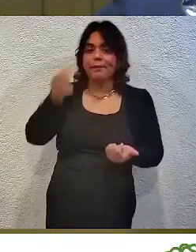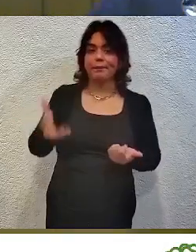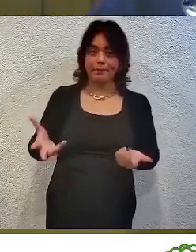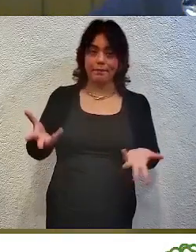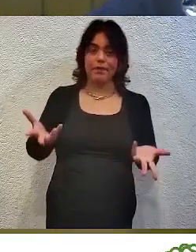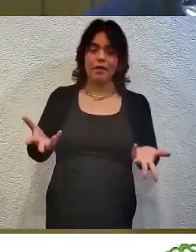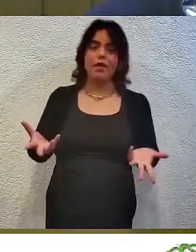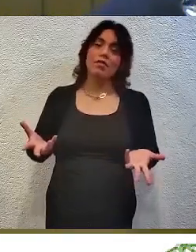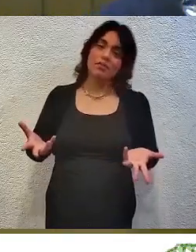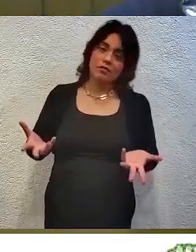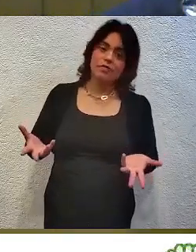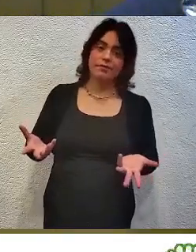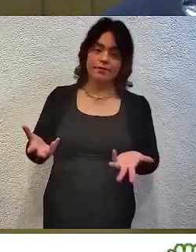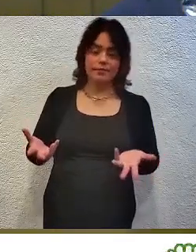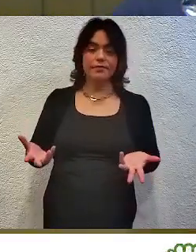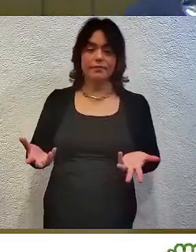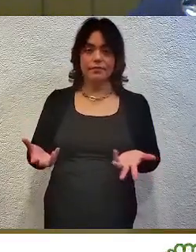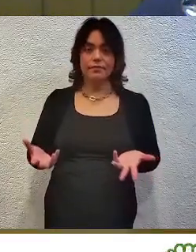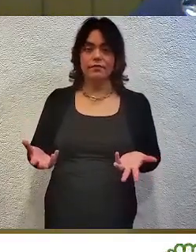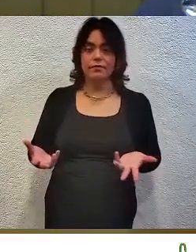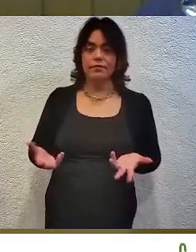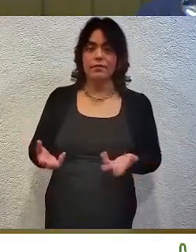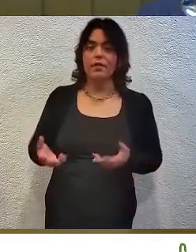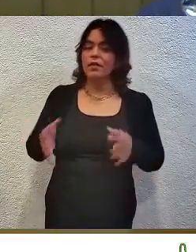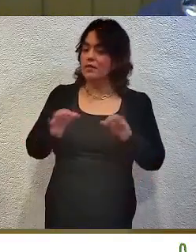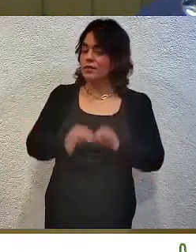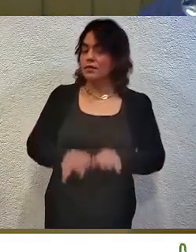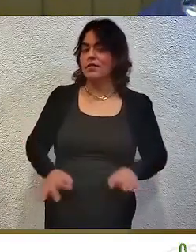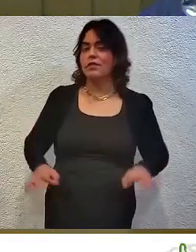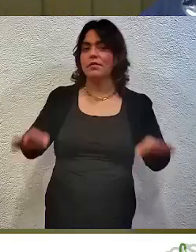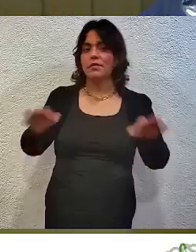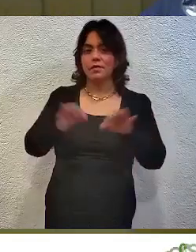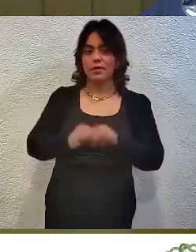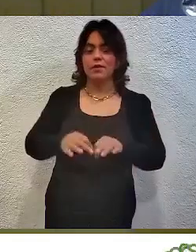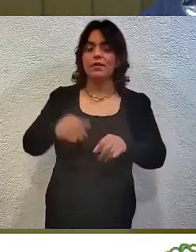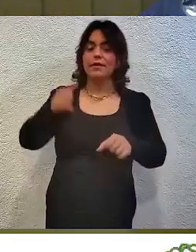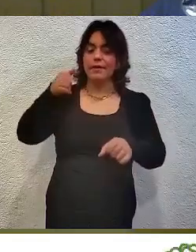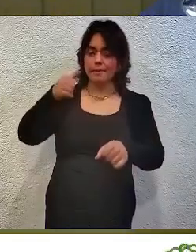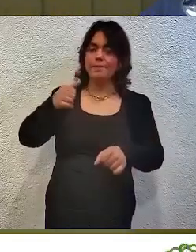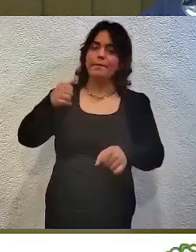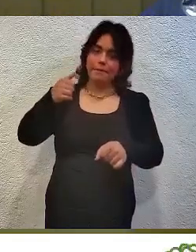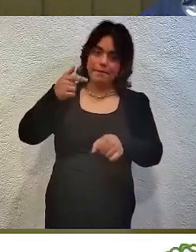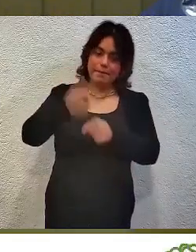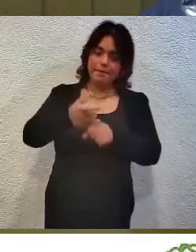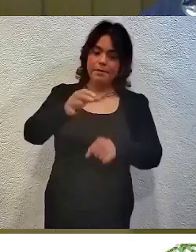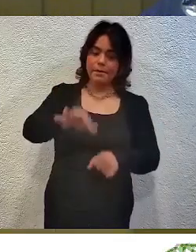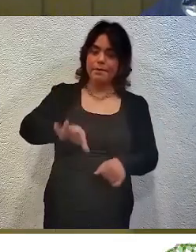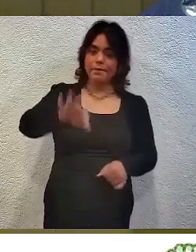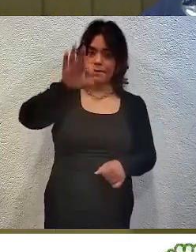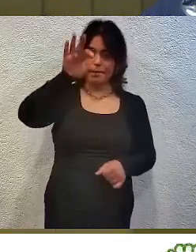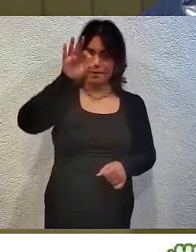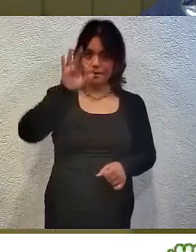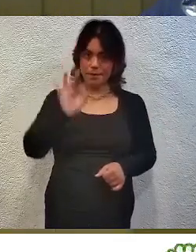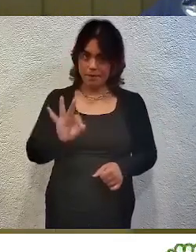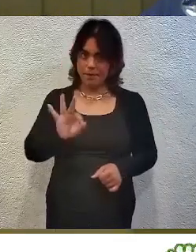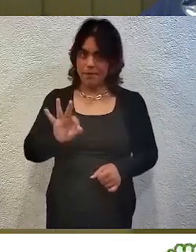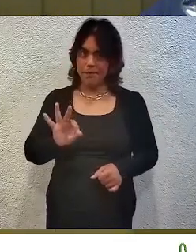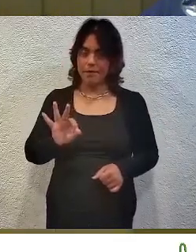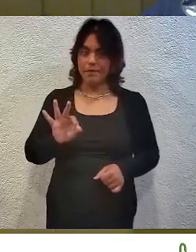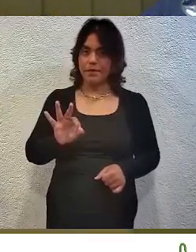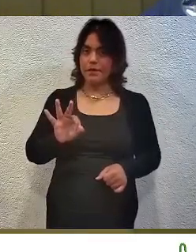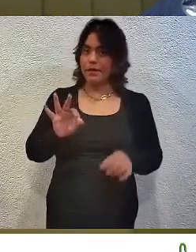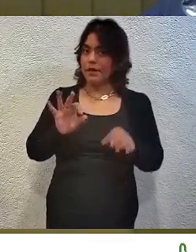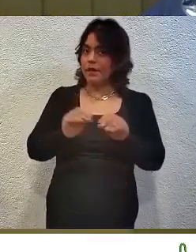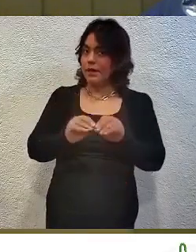este procedimiento, pero sí me parece oportuno también resaltar, porque justamente tenemos que tener